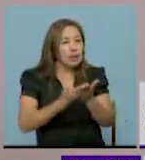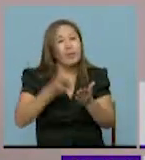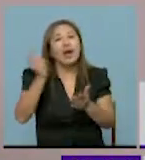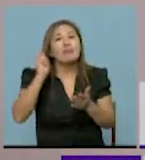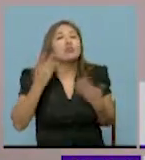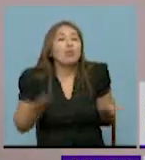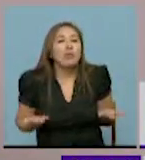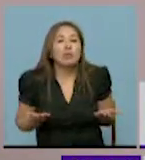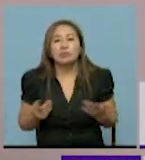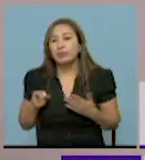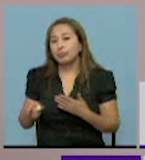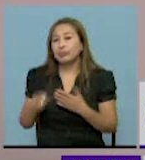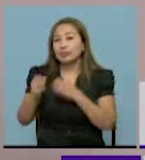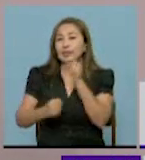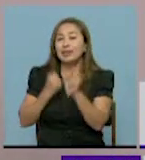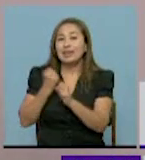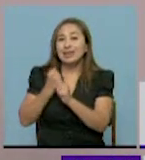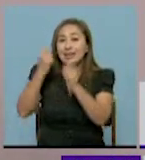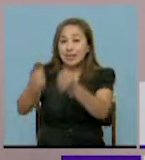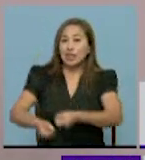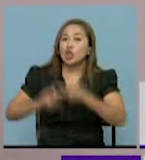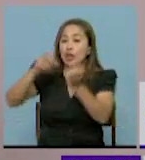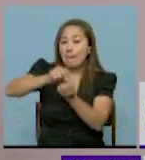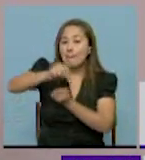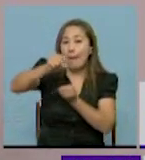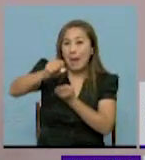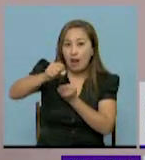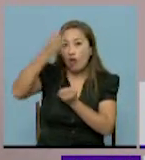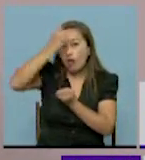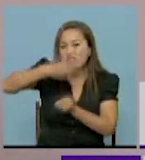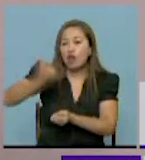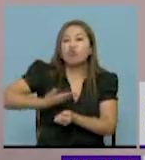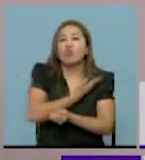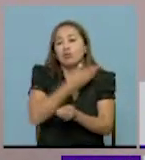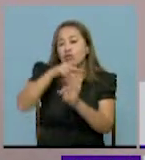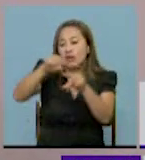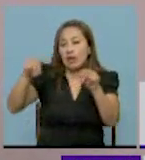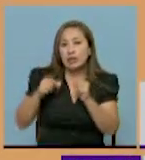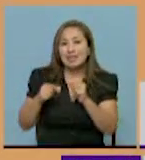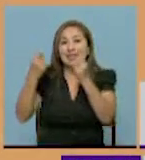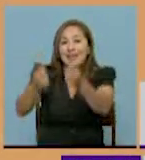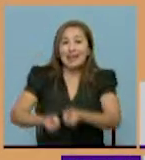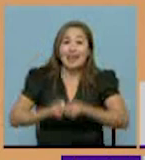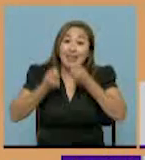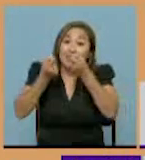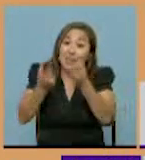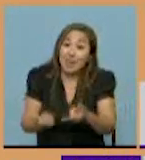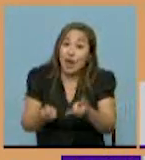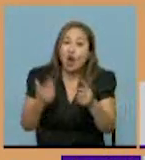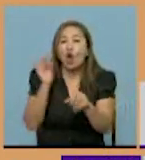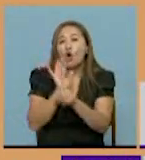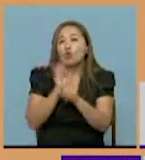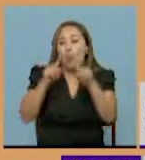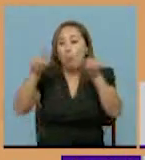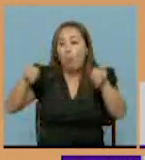¿Cómo es? Hasta que no se entrega la escritura, o sea, se les da en posesión el lote, se entrega un